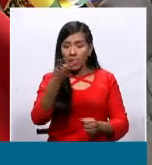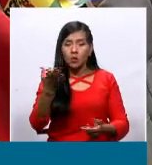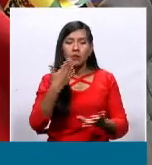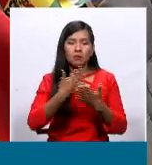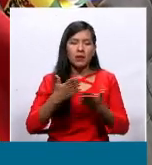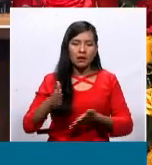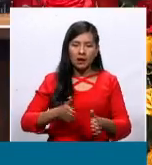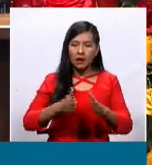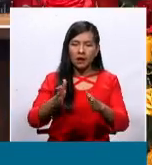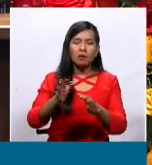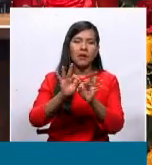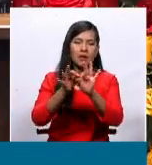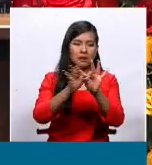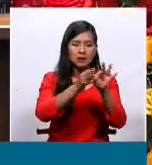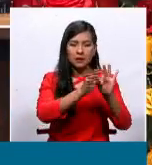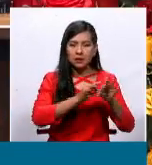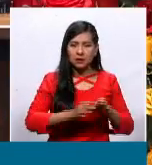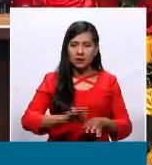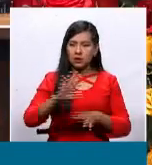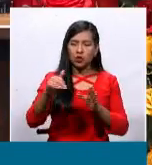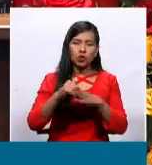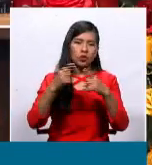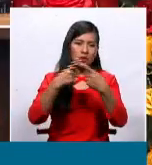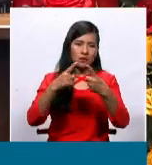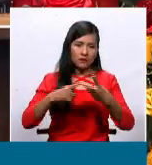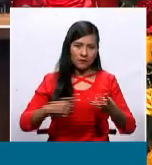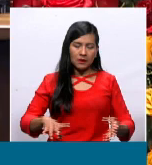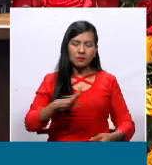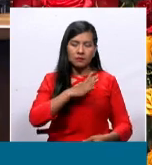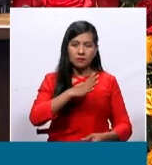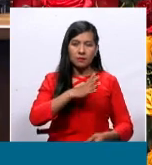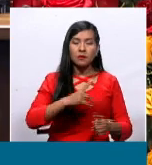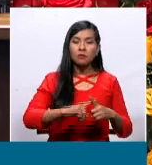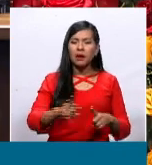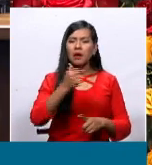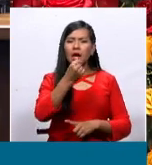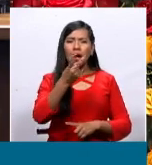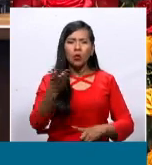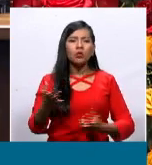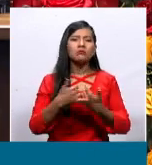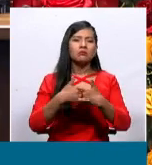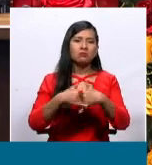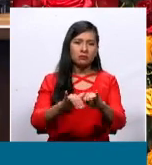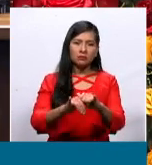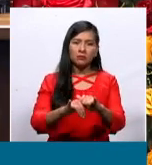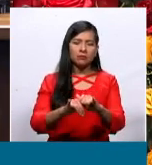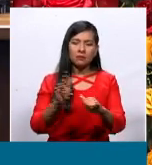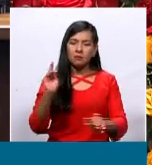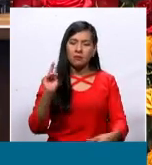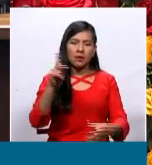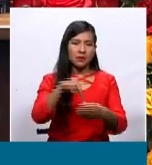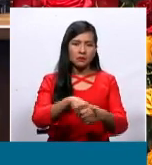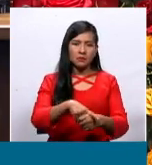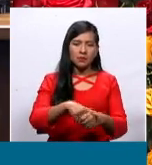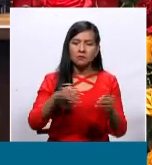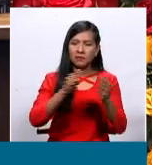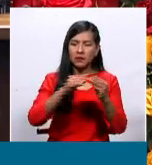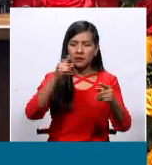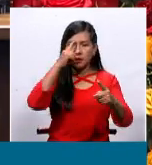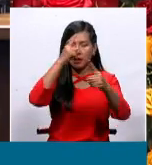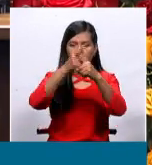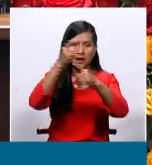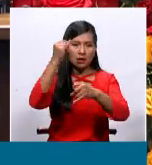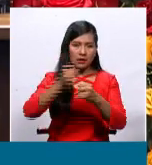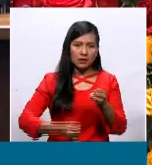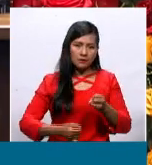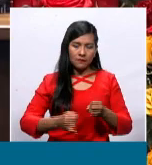varias de esas crisis multidimensionales. Algunas todavía están presentes y todavía se plantean como desafíos, creo,